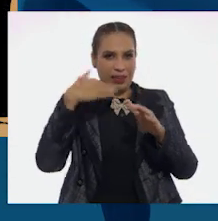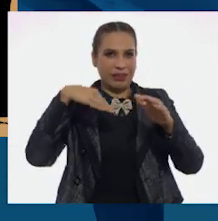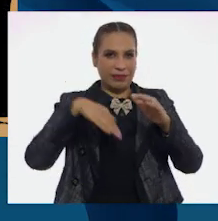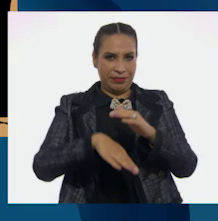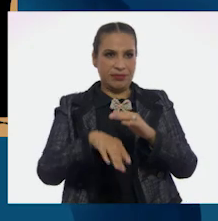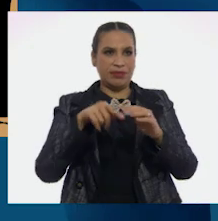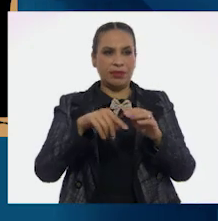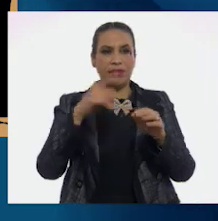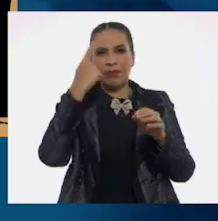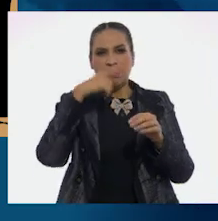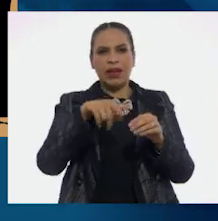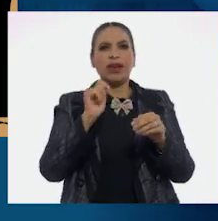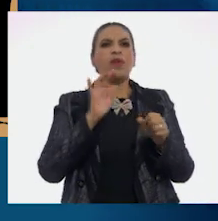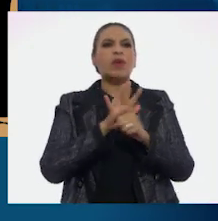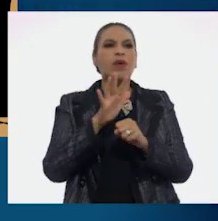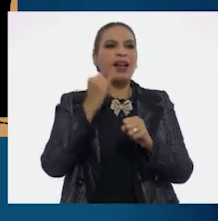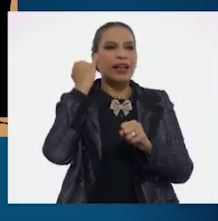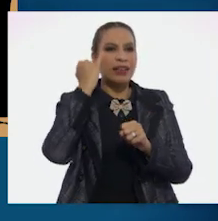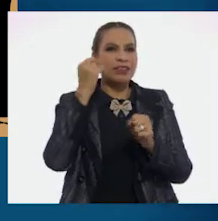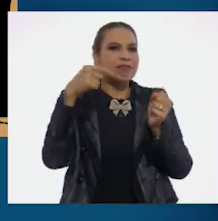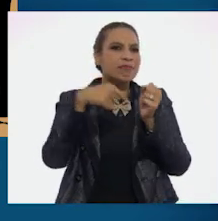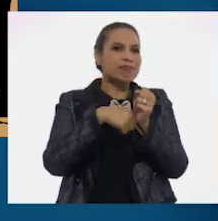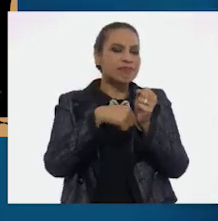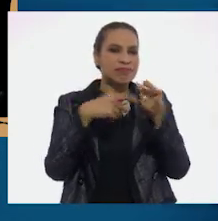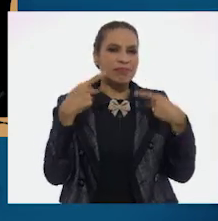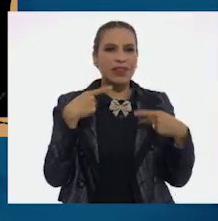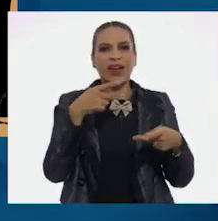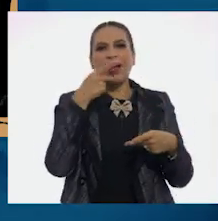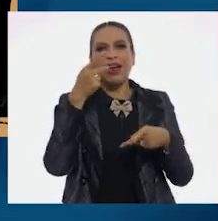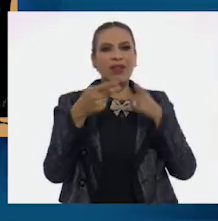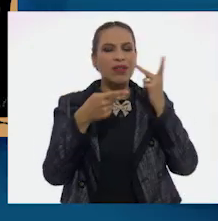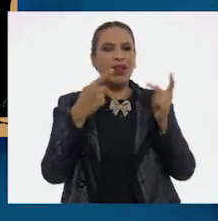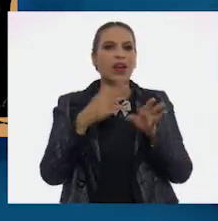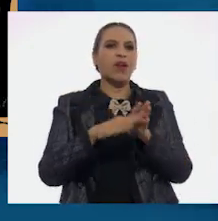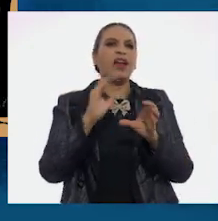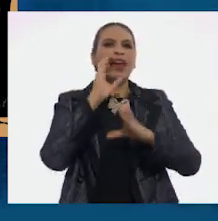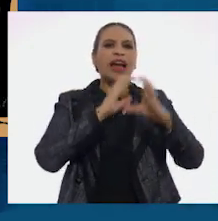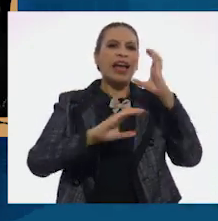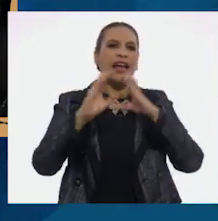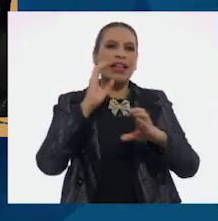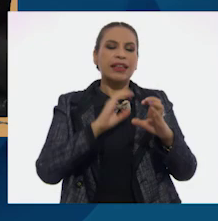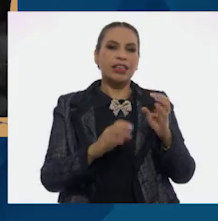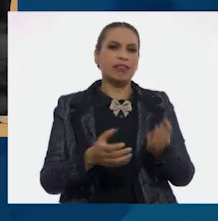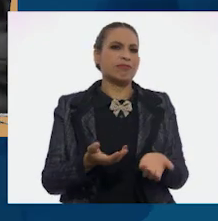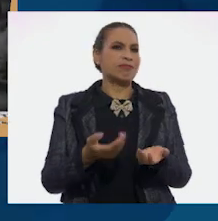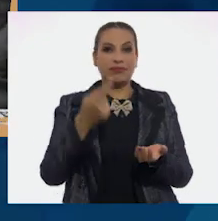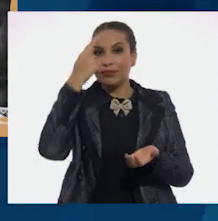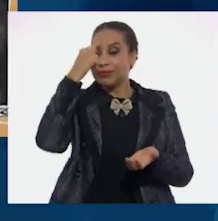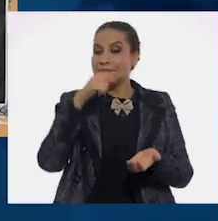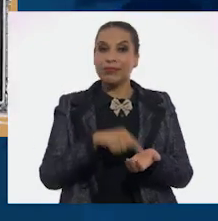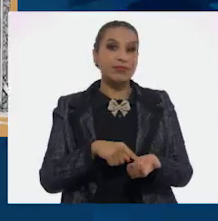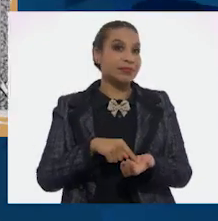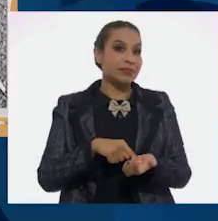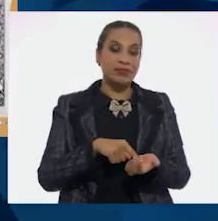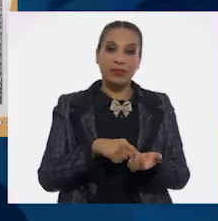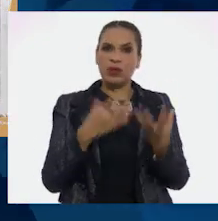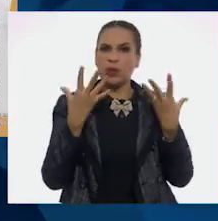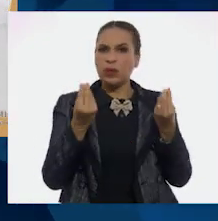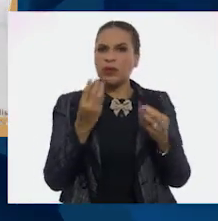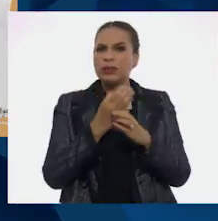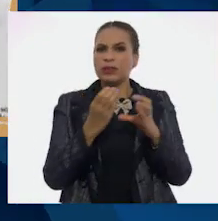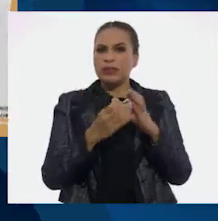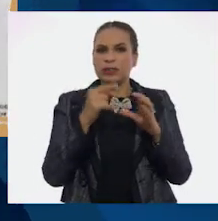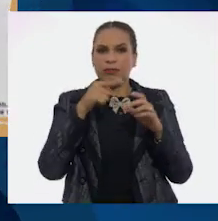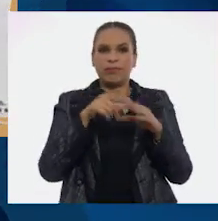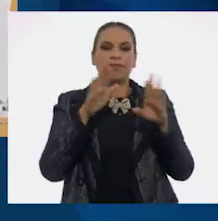colocaba, al impostor que imaginaba escondido, hablando, tocando o cantando. no daban crédito. Muchos atribuían